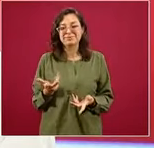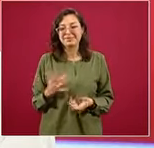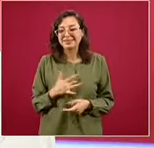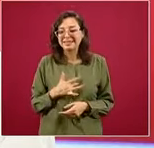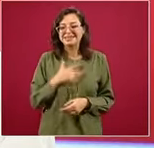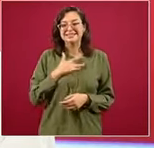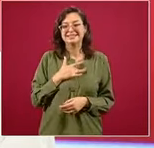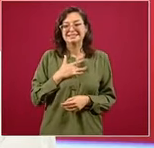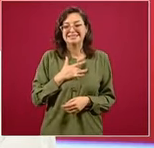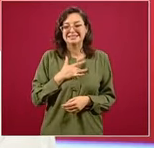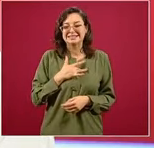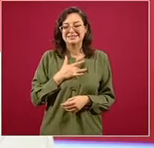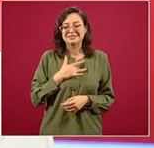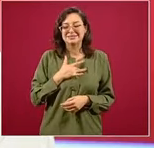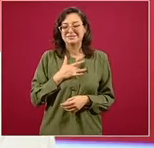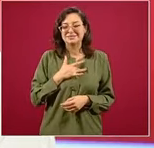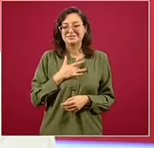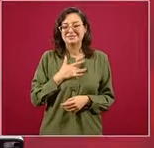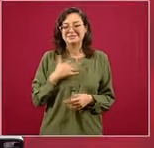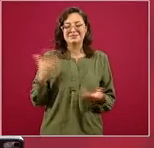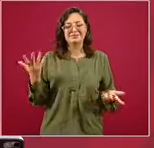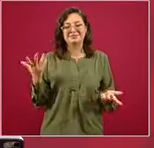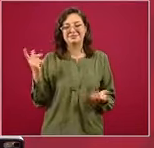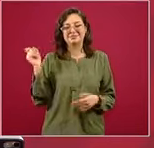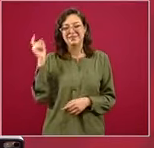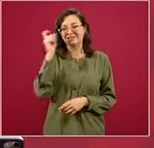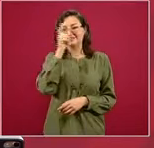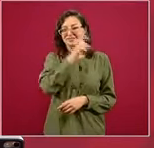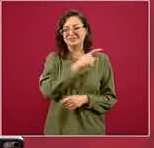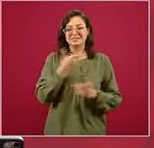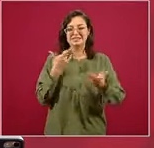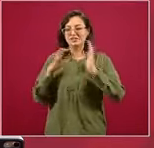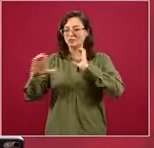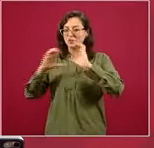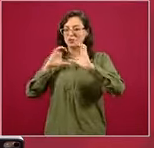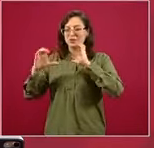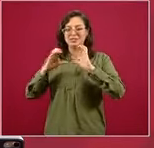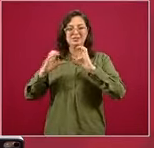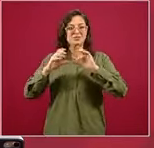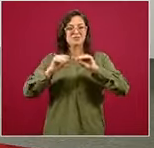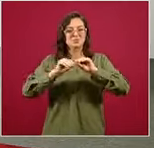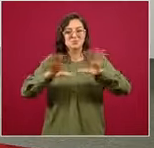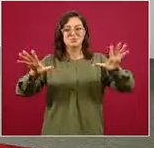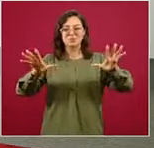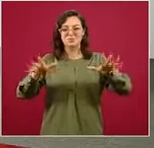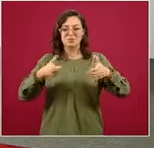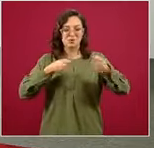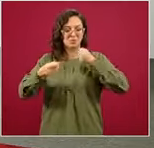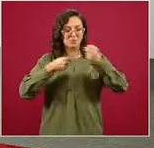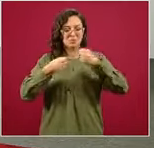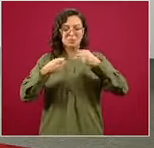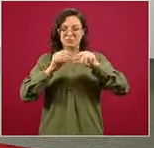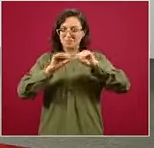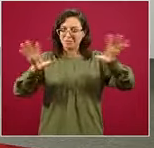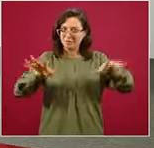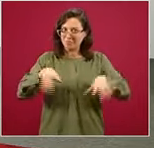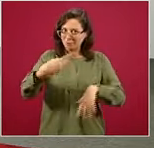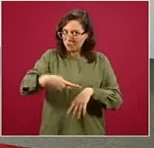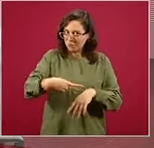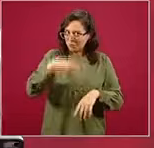emblemático de los retos o las oportunidades de desarrollar la comunicación pública y la profesión periodística en México.